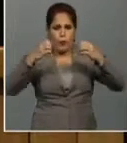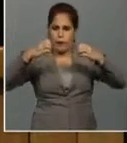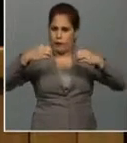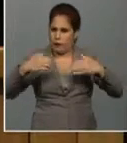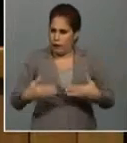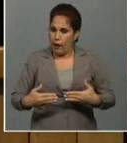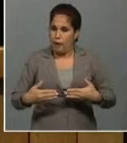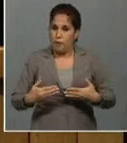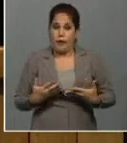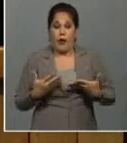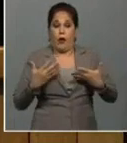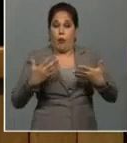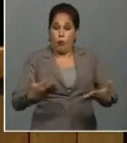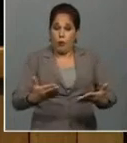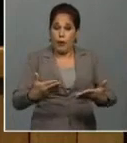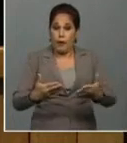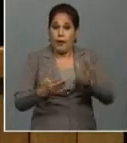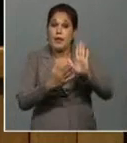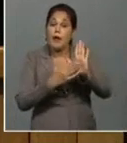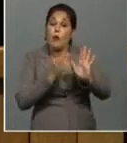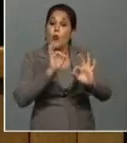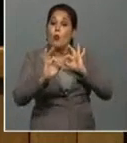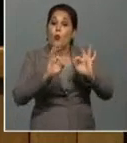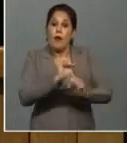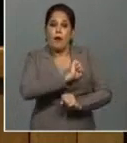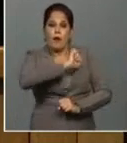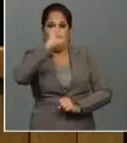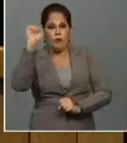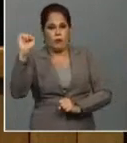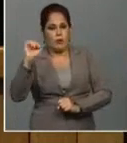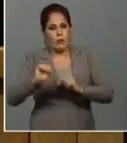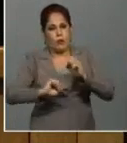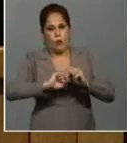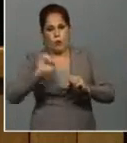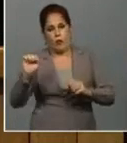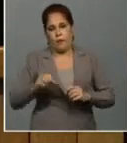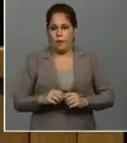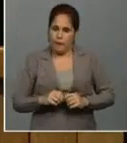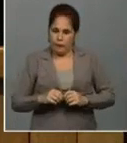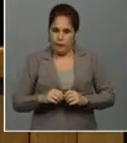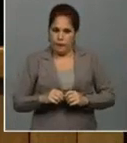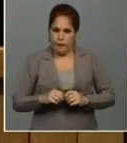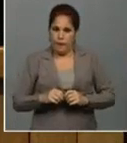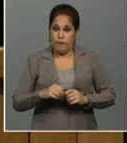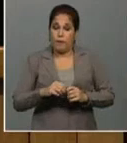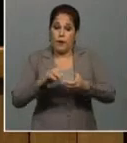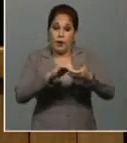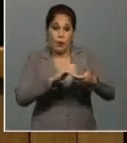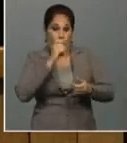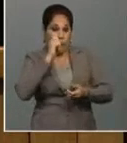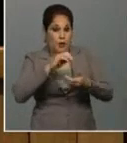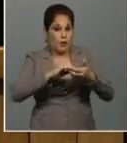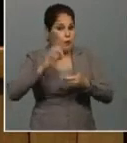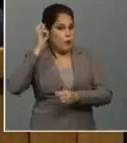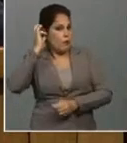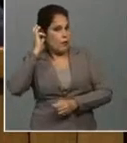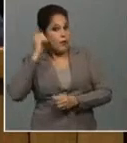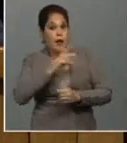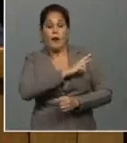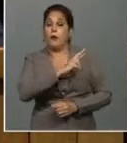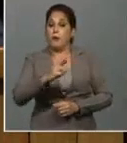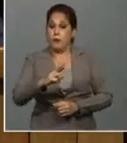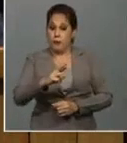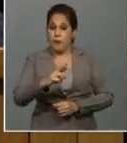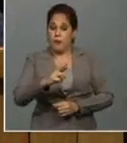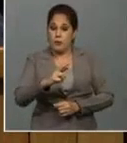de decoro y de preservar las conquistas alcanzadas compatriotas la revolución